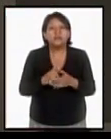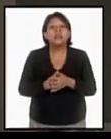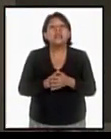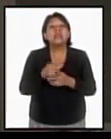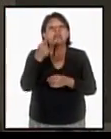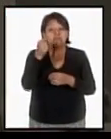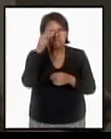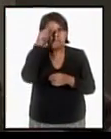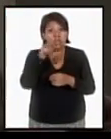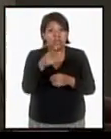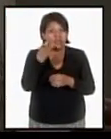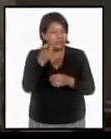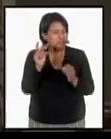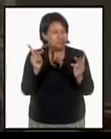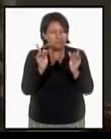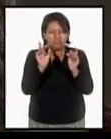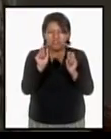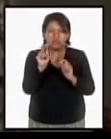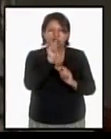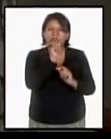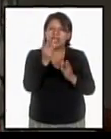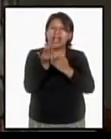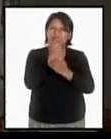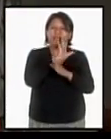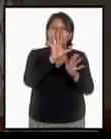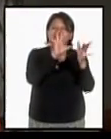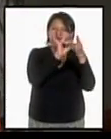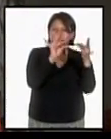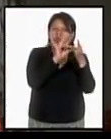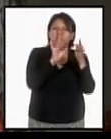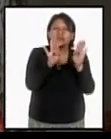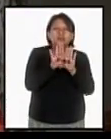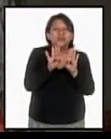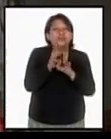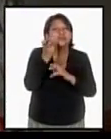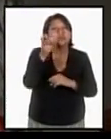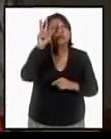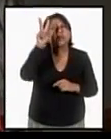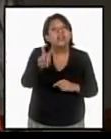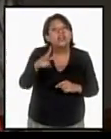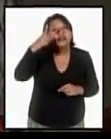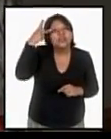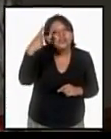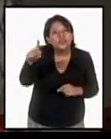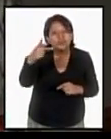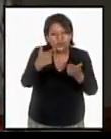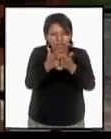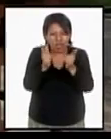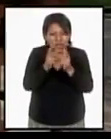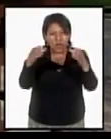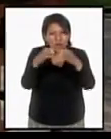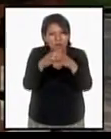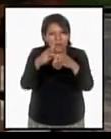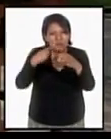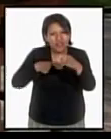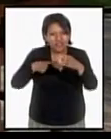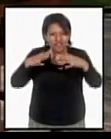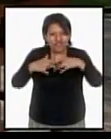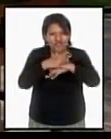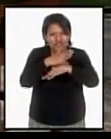lo documentamos en la primera temporada de este programa, con esta realidad de la población de la Costa Chica de